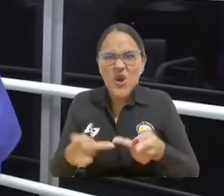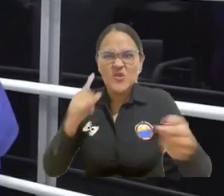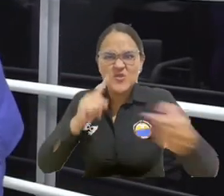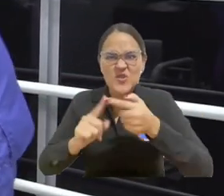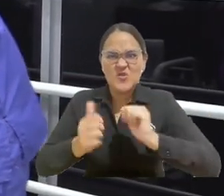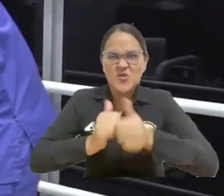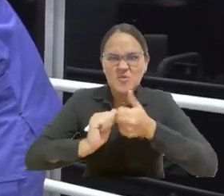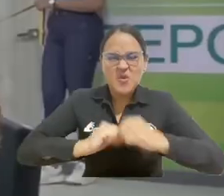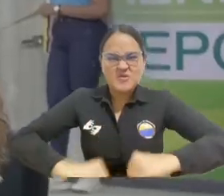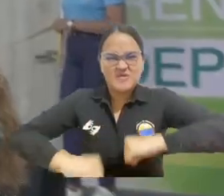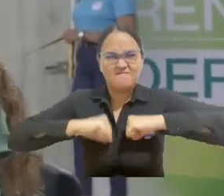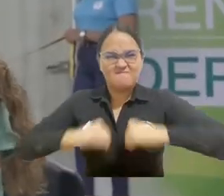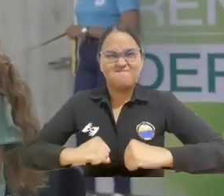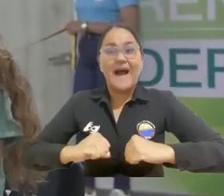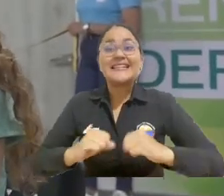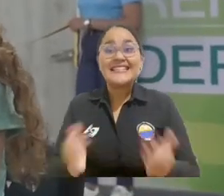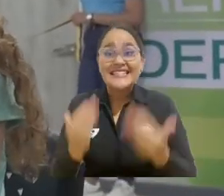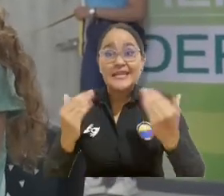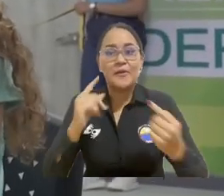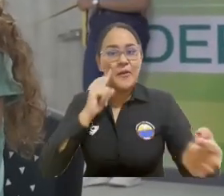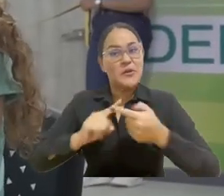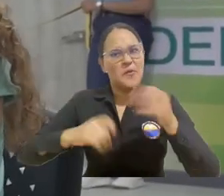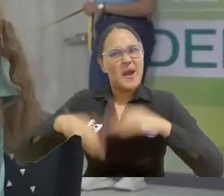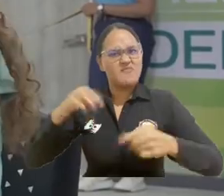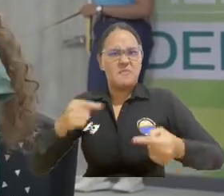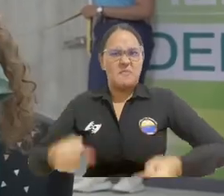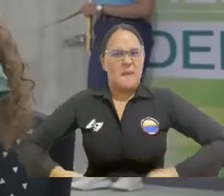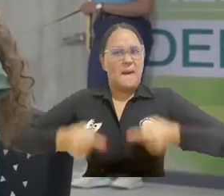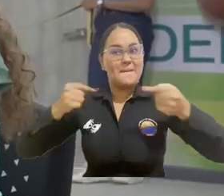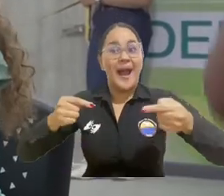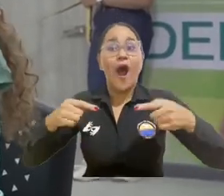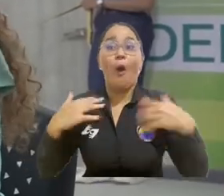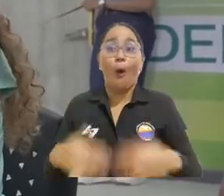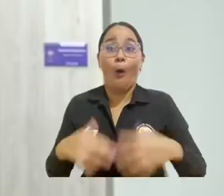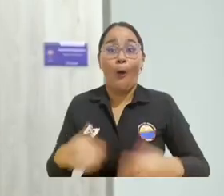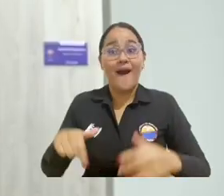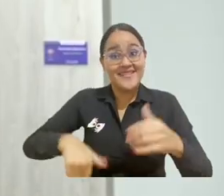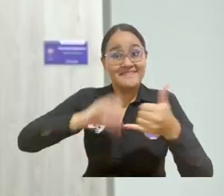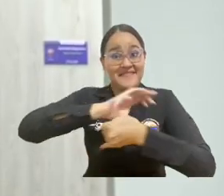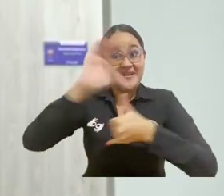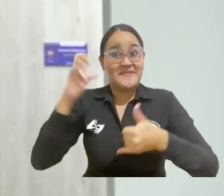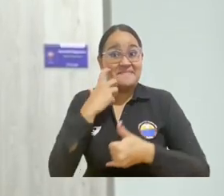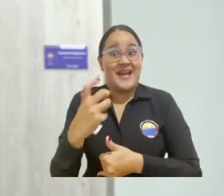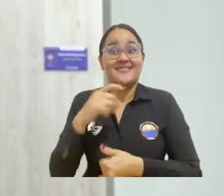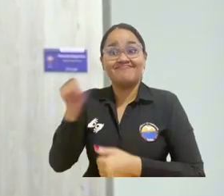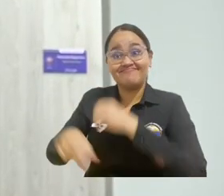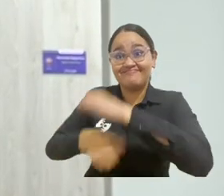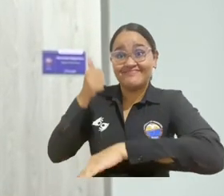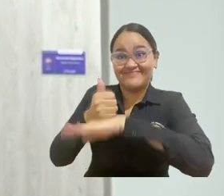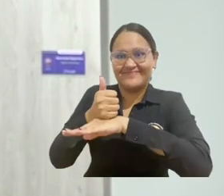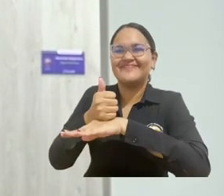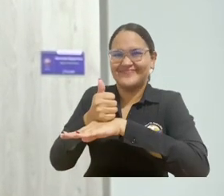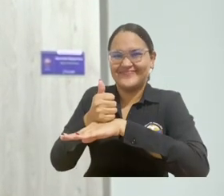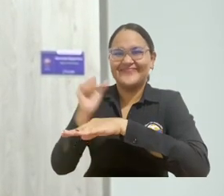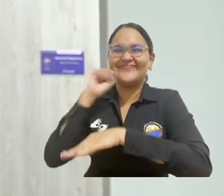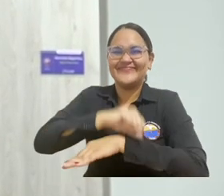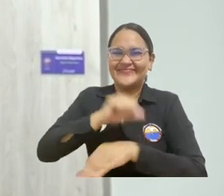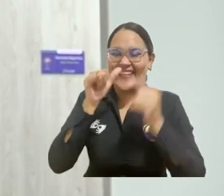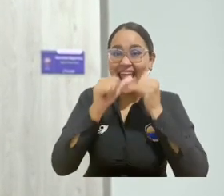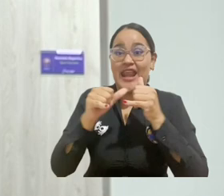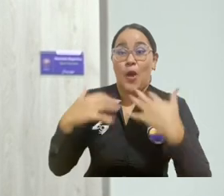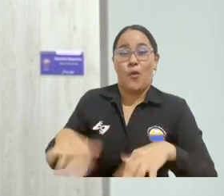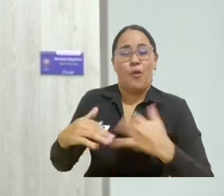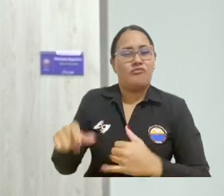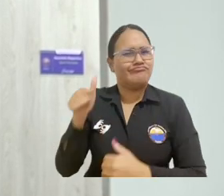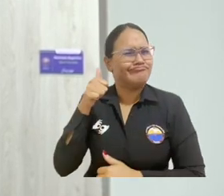Este centro de alto rendimiento nos hace más competitivos. Es un privilegio que tiene el Caribe y gracias al ingeniero Pablo Vera, que está de la mano